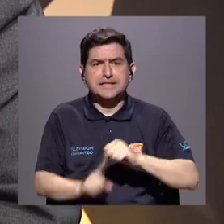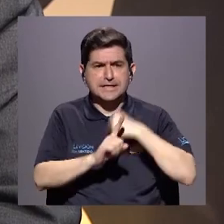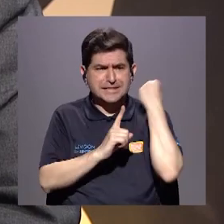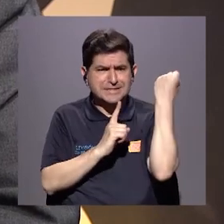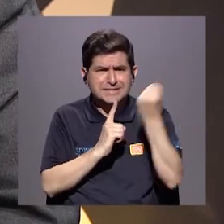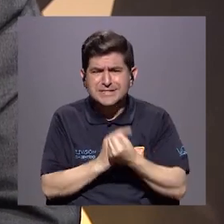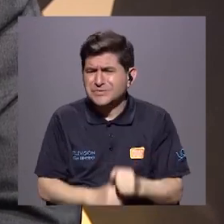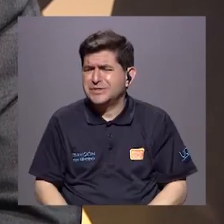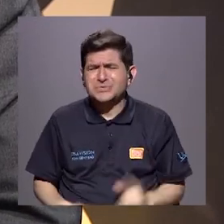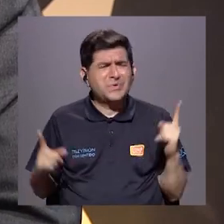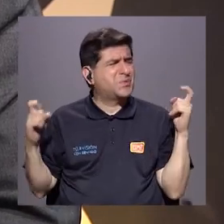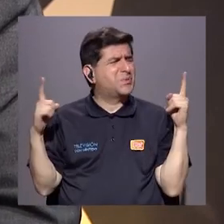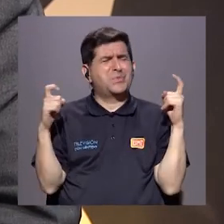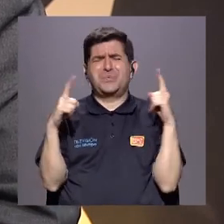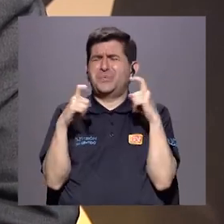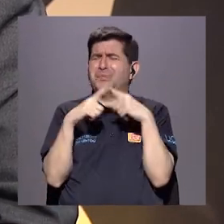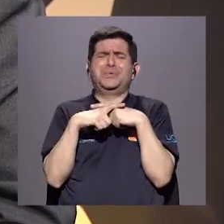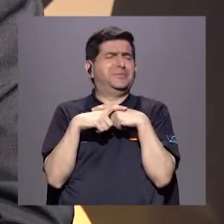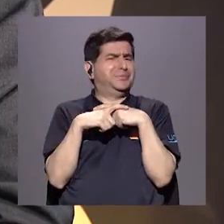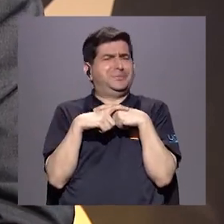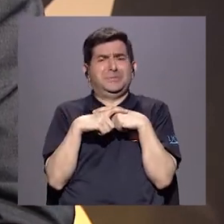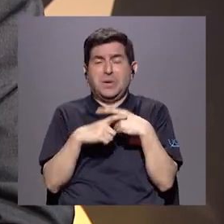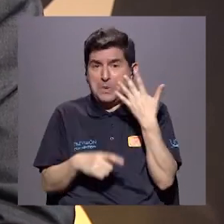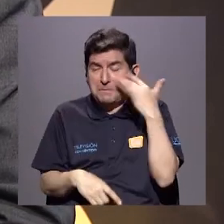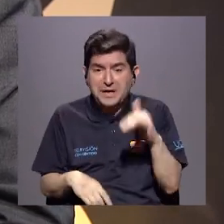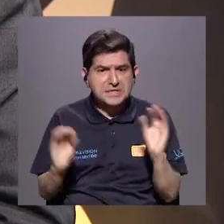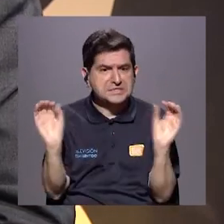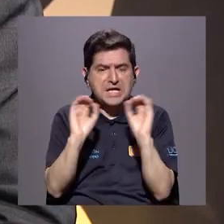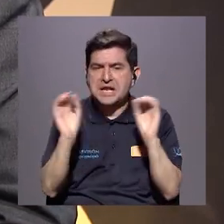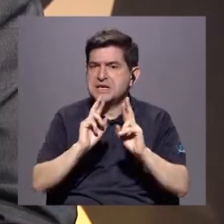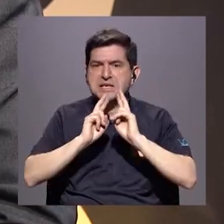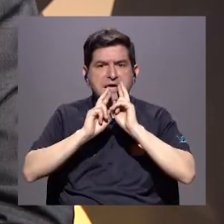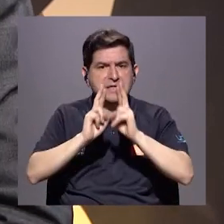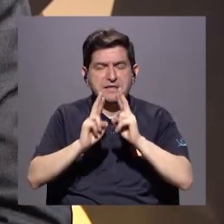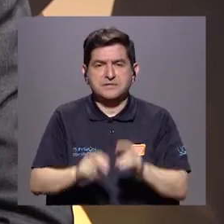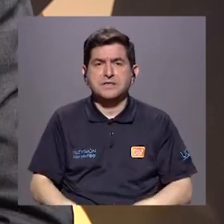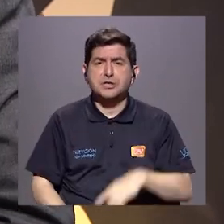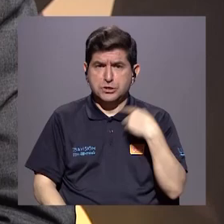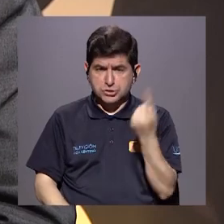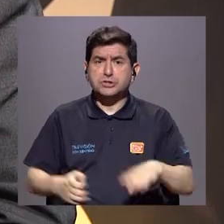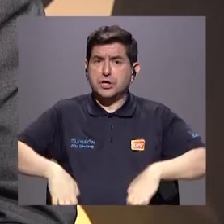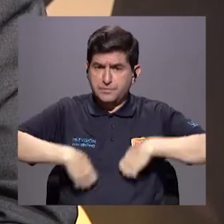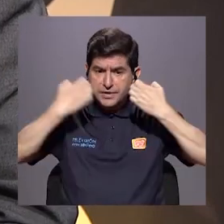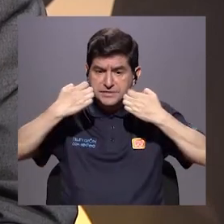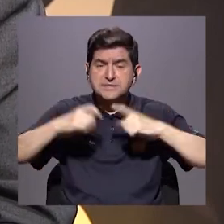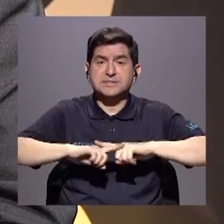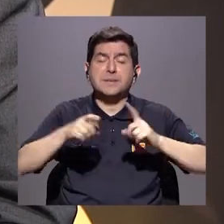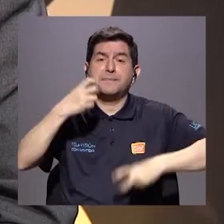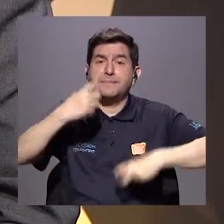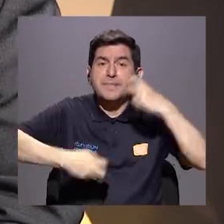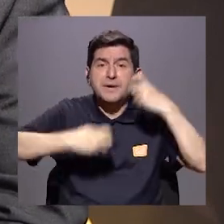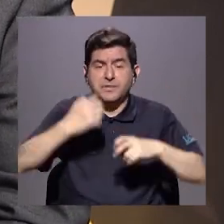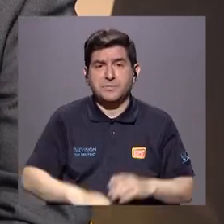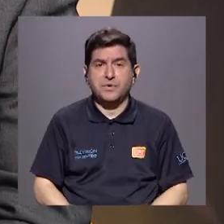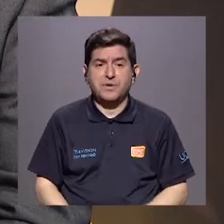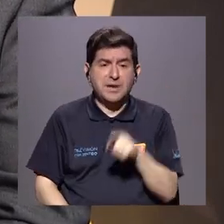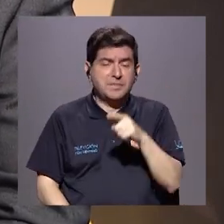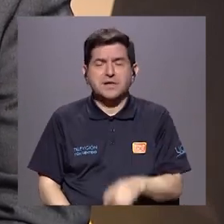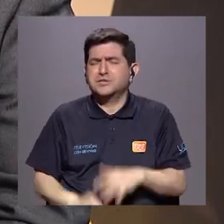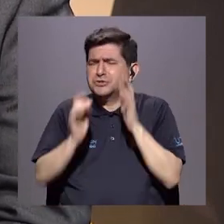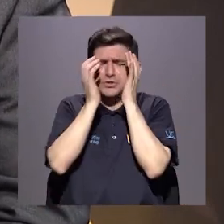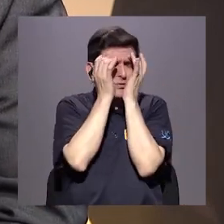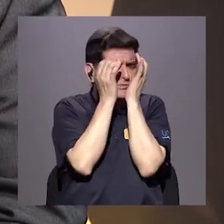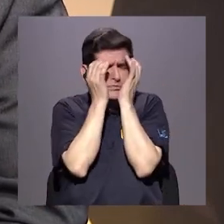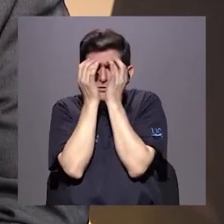está en una situación muy compleja y que parecía que no había ninguna salida siempre y salida pero el problema es cuando estos tan